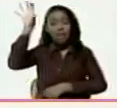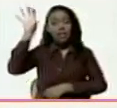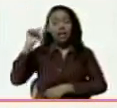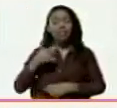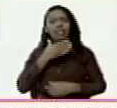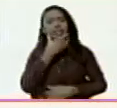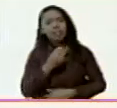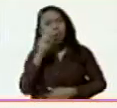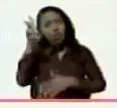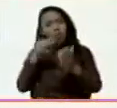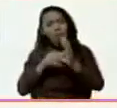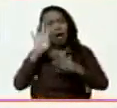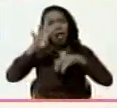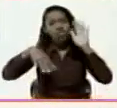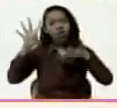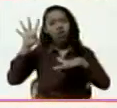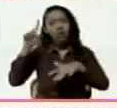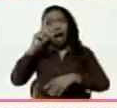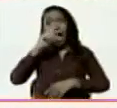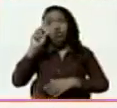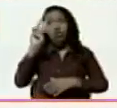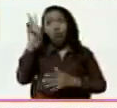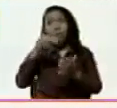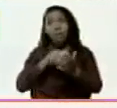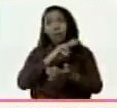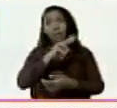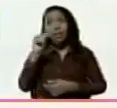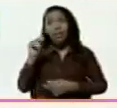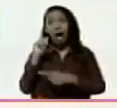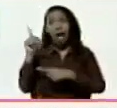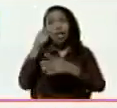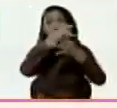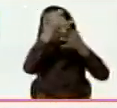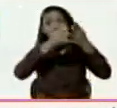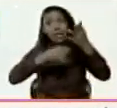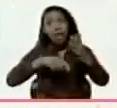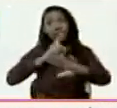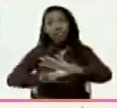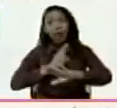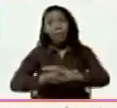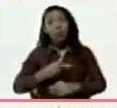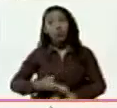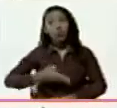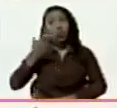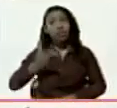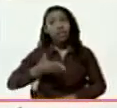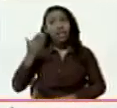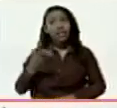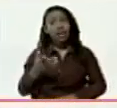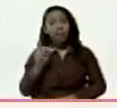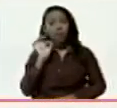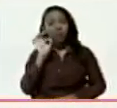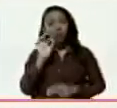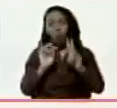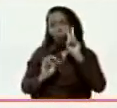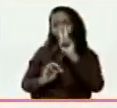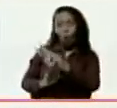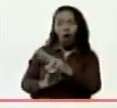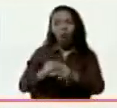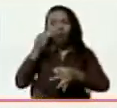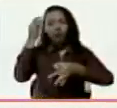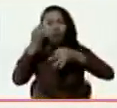de 2014 al año 2020 ha habido una línea de tiempo que también es importante desde el punto de vista jurídico